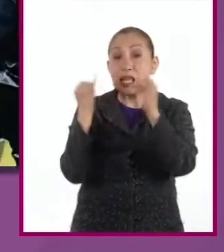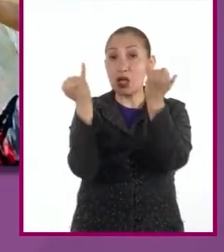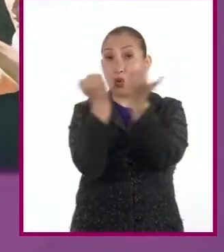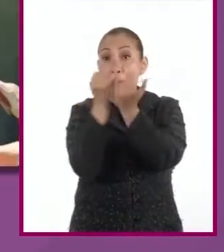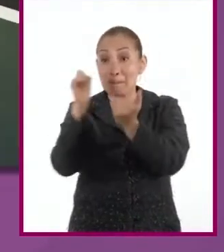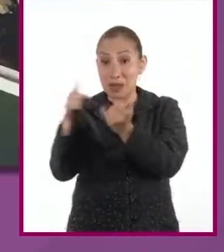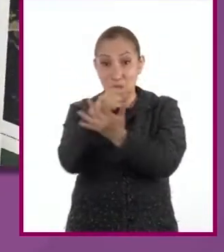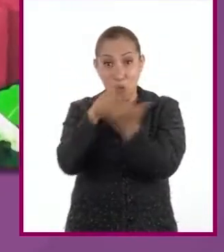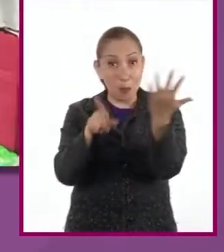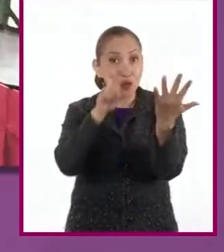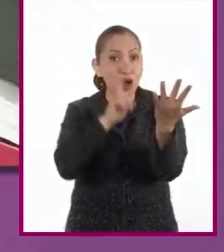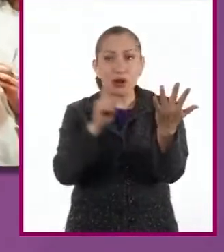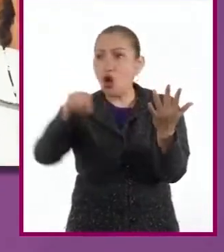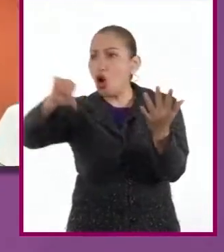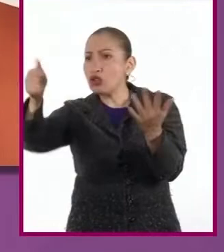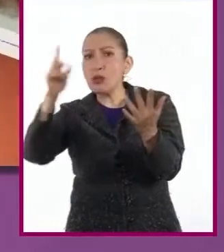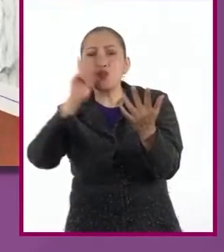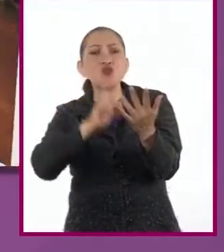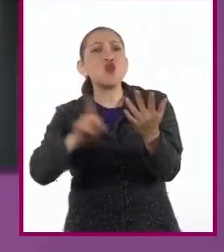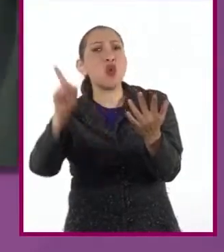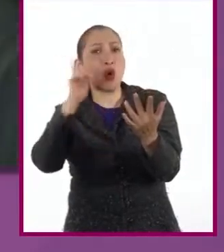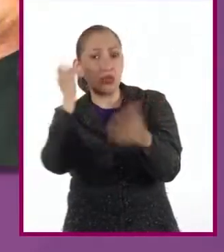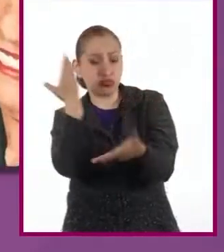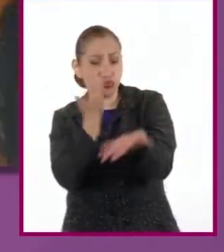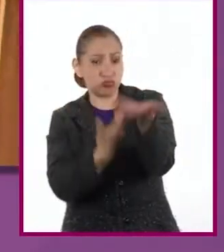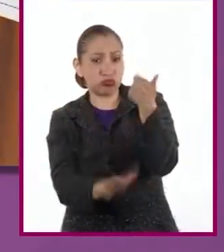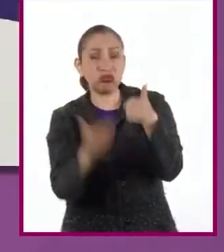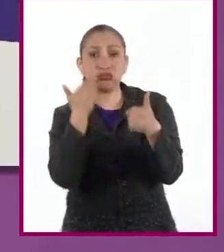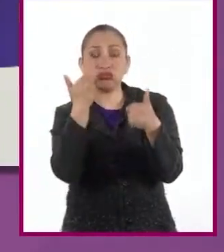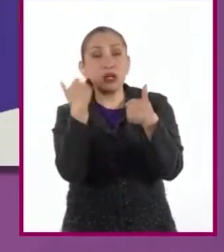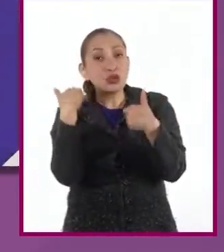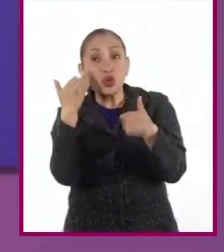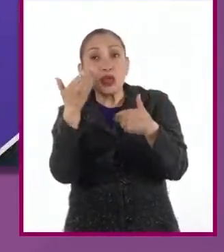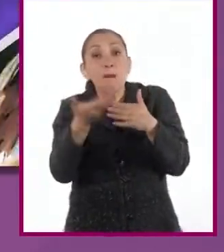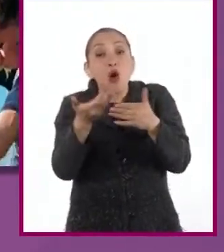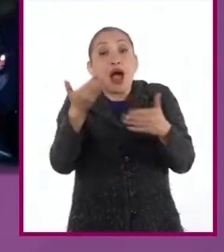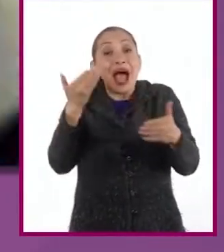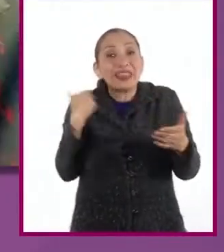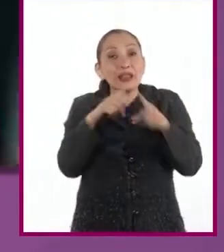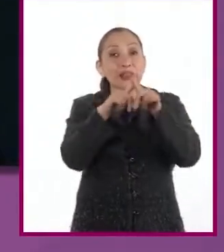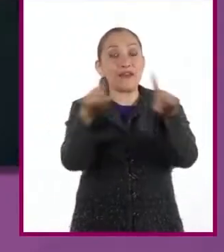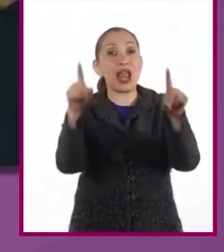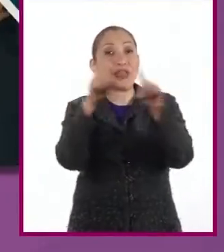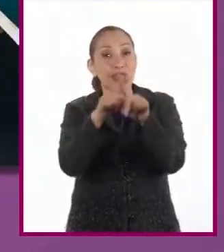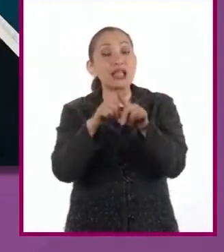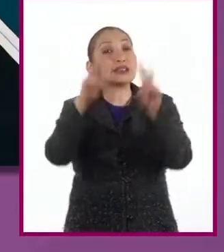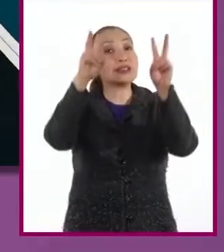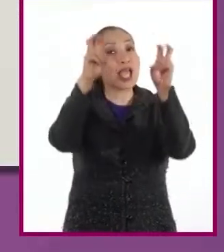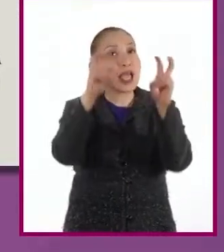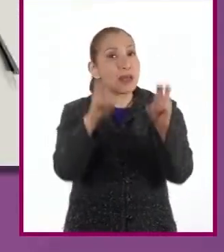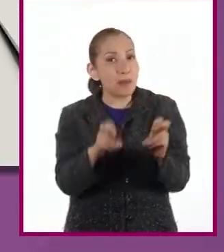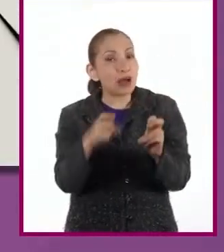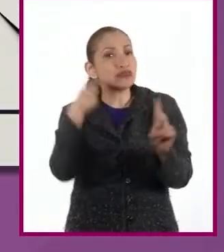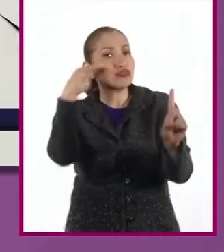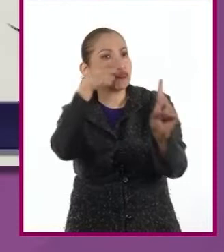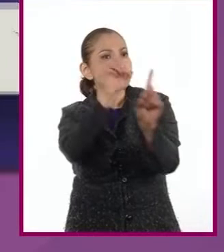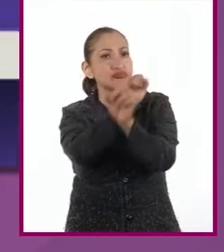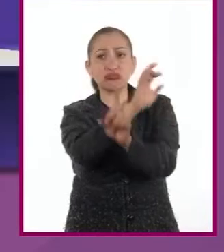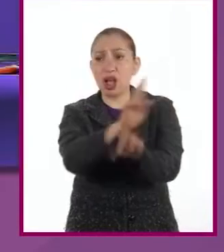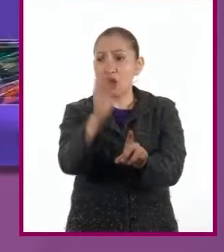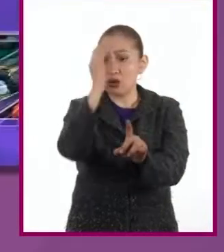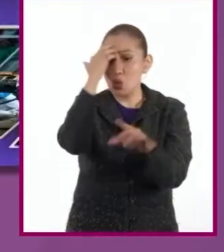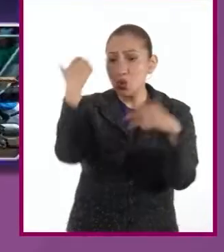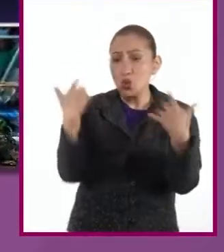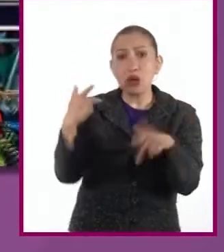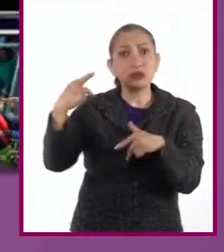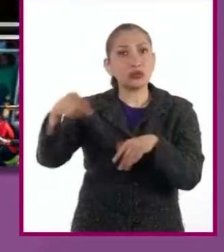que ellas, muchas otras mujeres se han abierto paso en su época y en diferentes áreas, alcanzando el reconocimiento